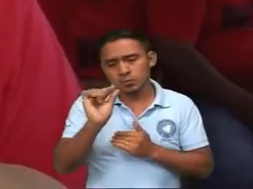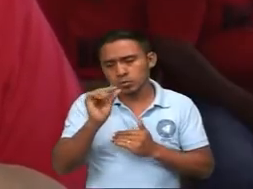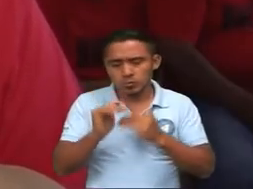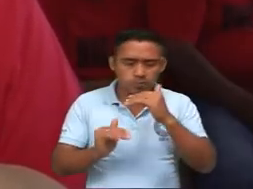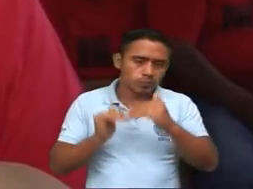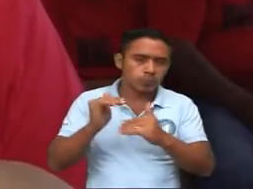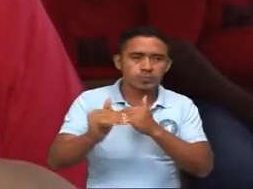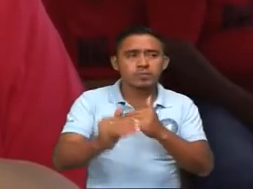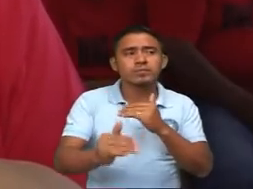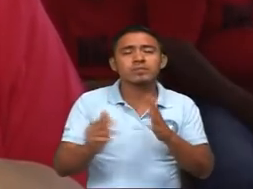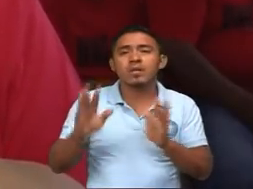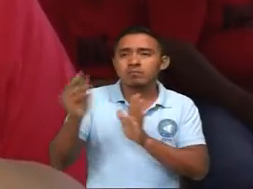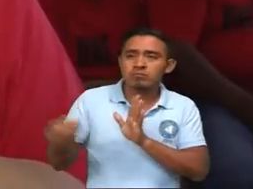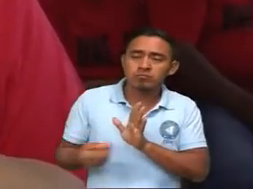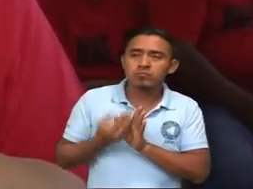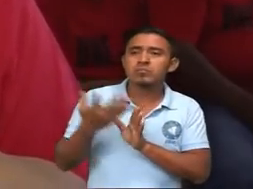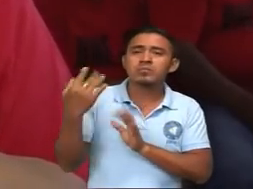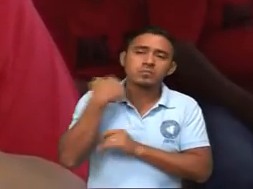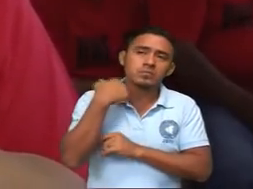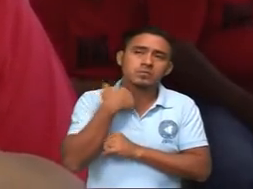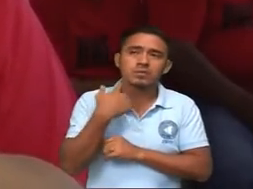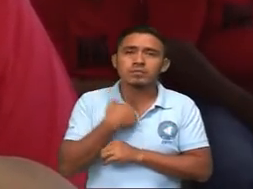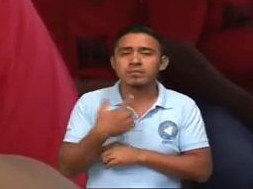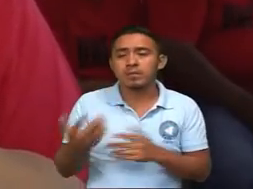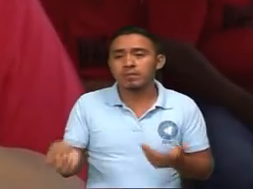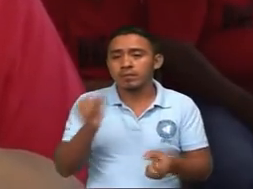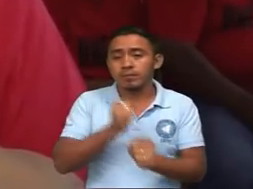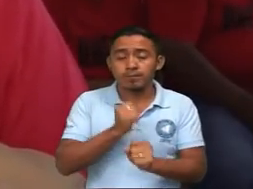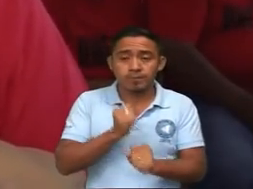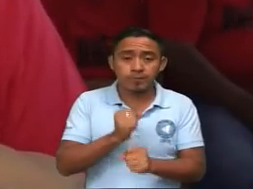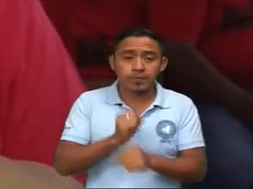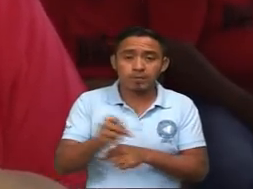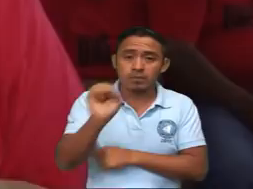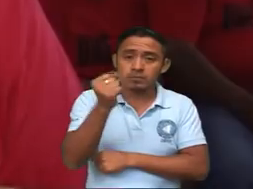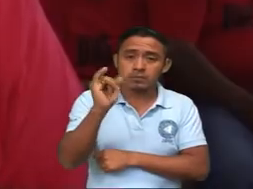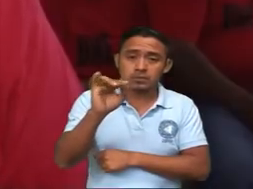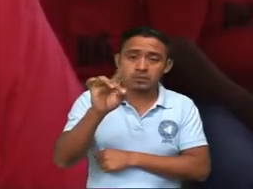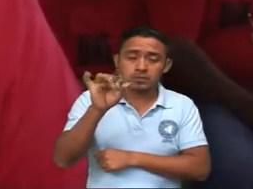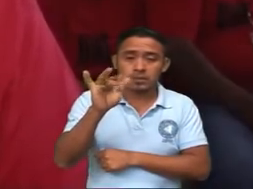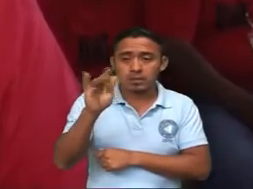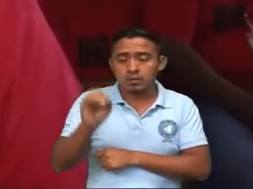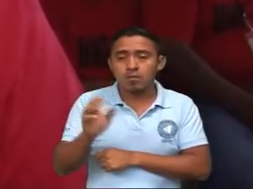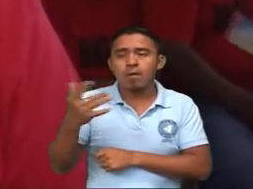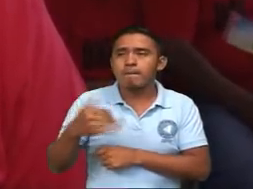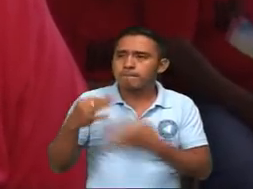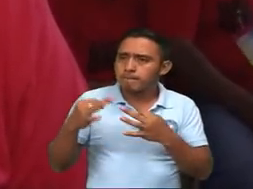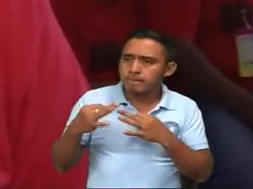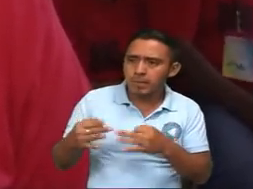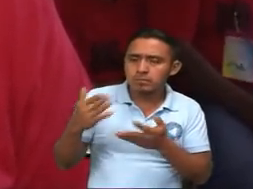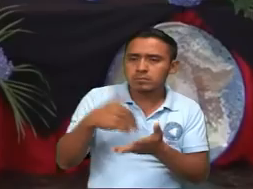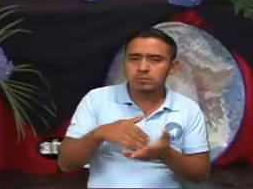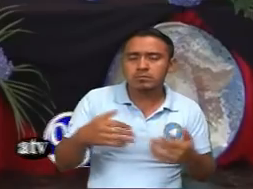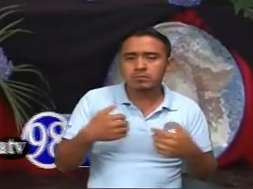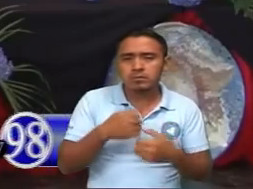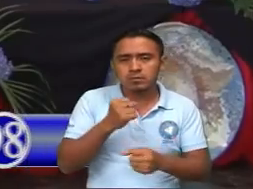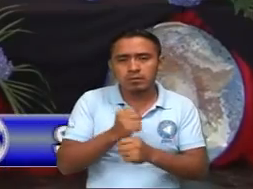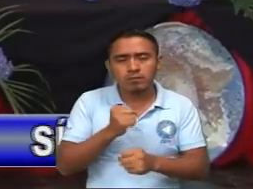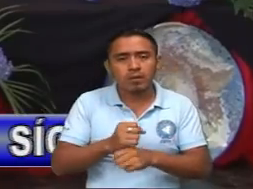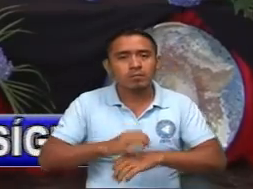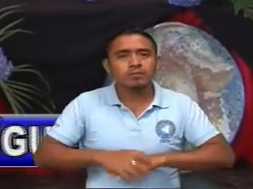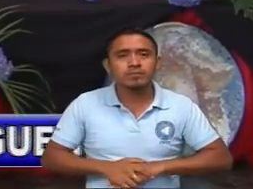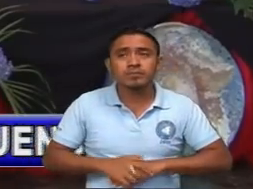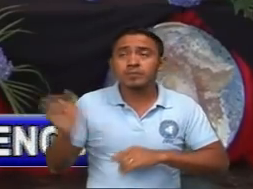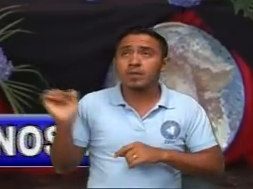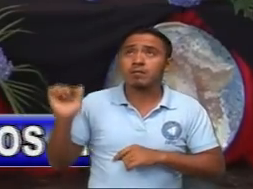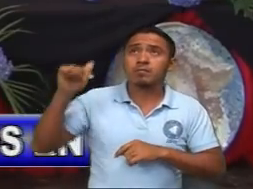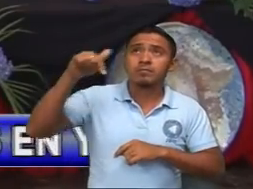paso a paso, incluyéndonos siempre en las tareas sindicales desde nuestras instituciones, desde nuestros centros de trabajo. Al Congreso